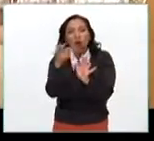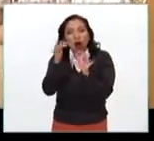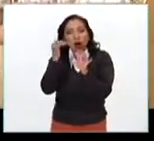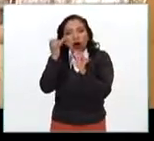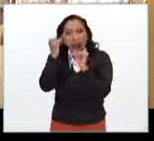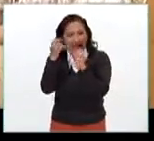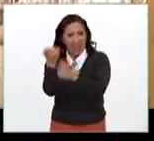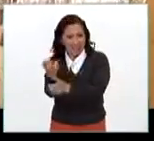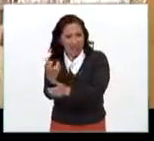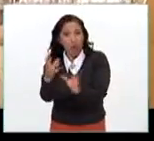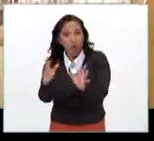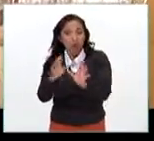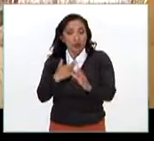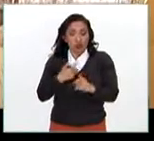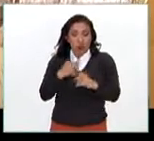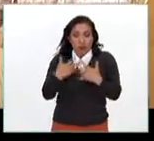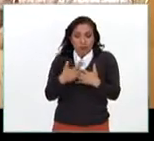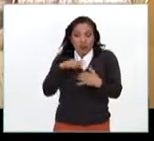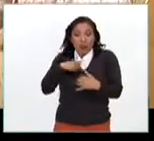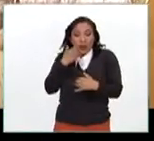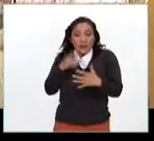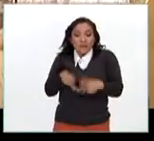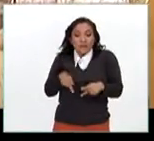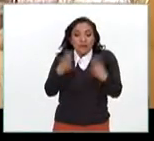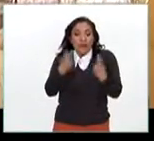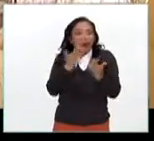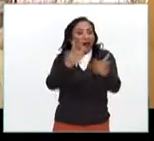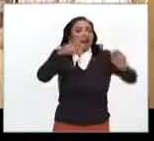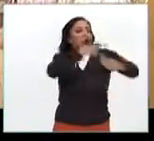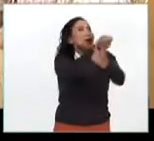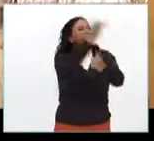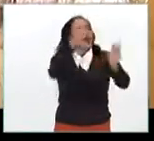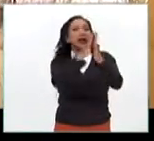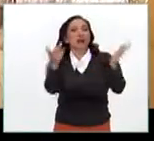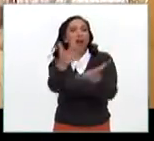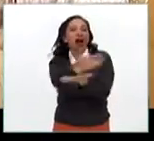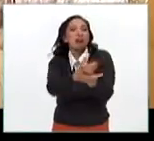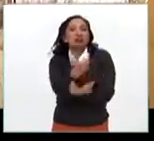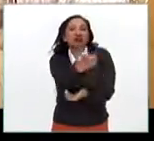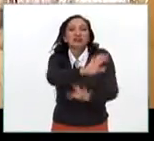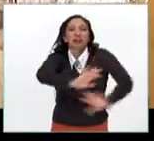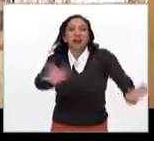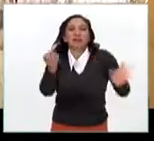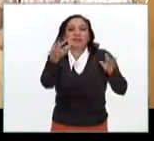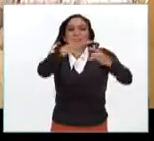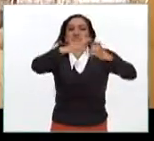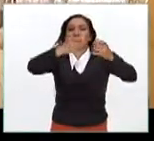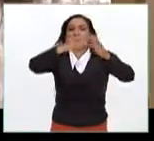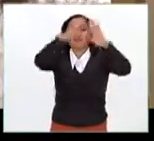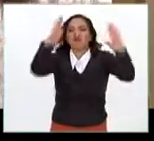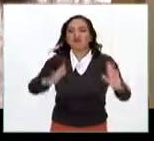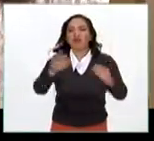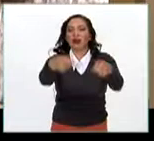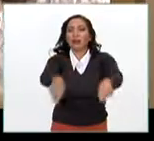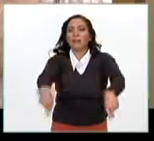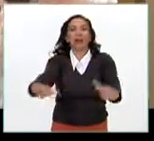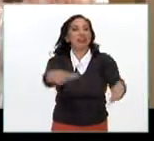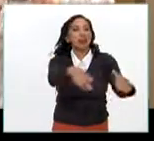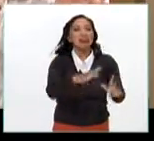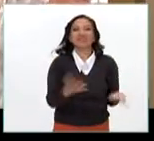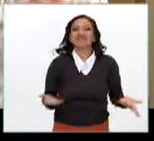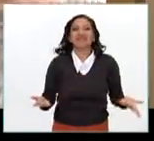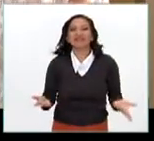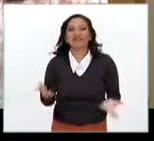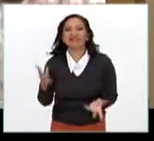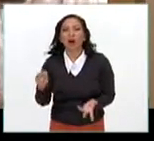no es la idea, porque un editor puede decir, yo quiero vender lo que sea. Entonces, que me hagan una feria y yo ahí pongo mis puestos. Pero además ya no nos